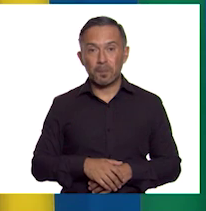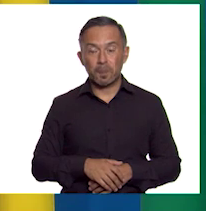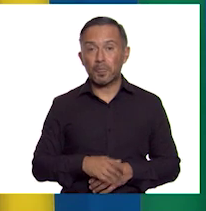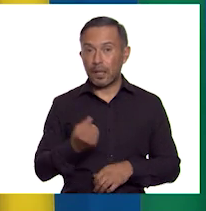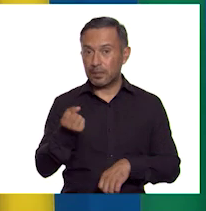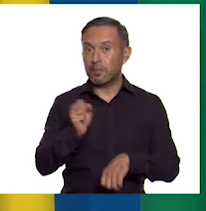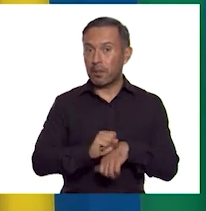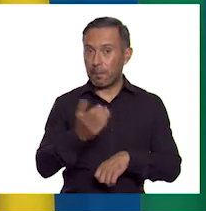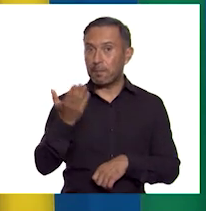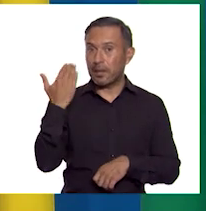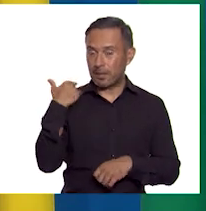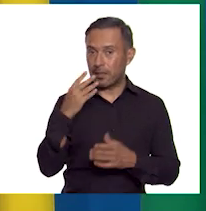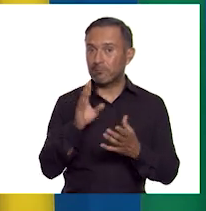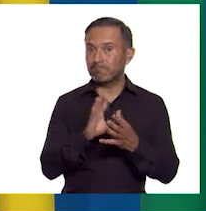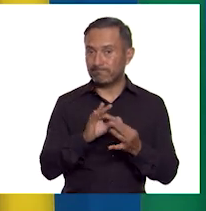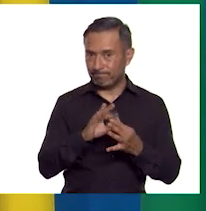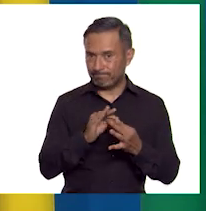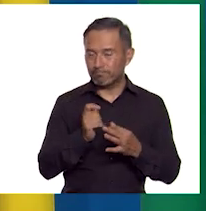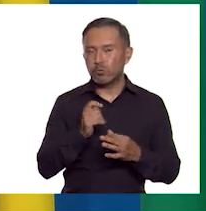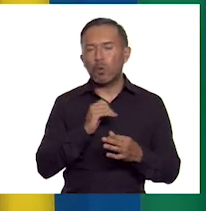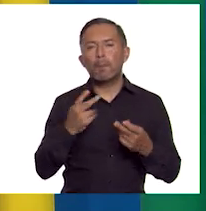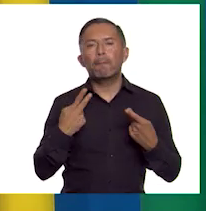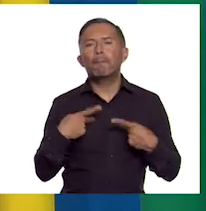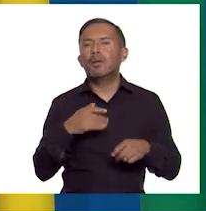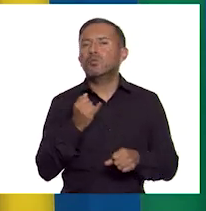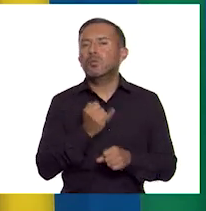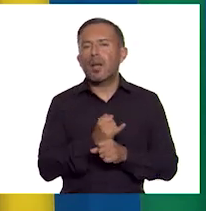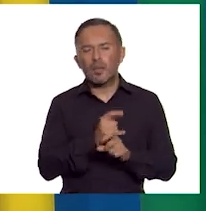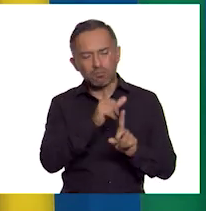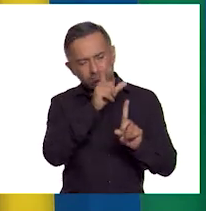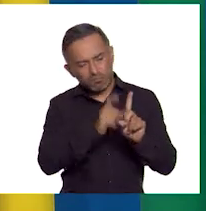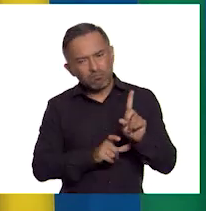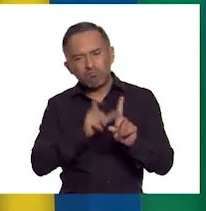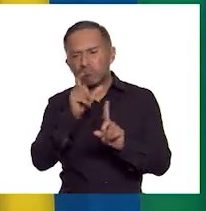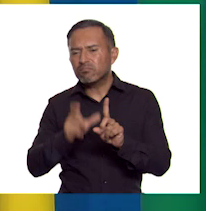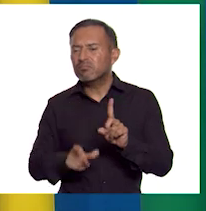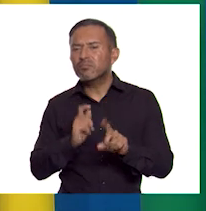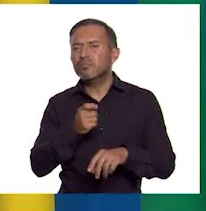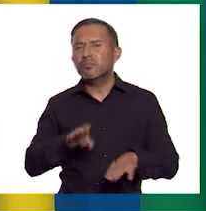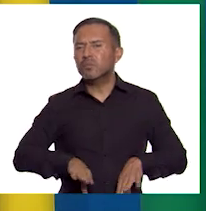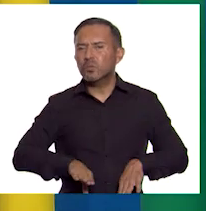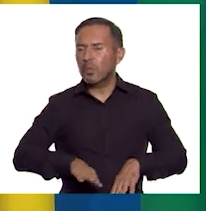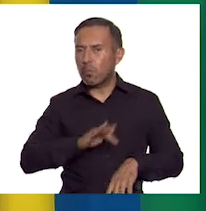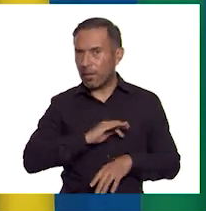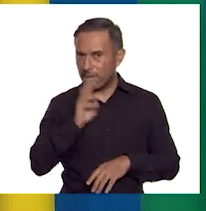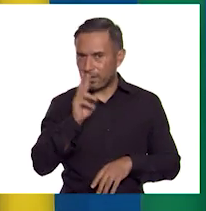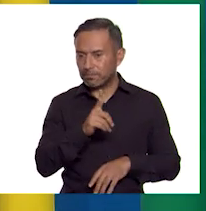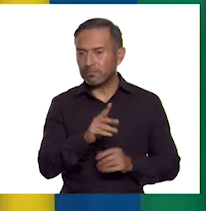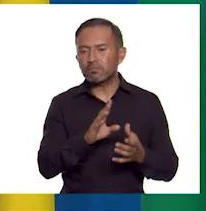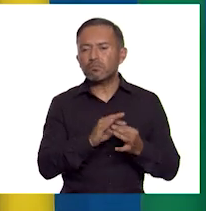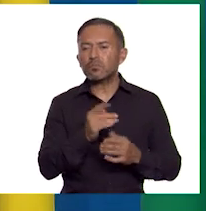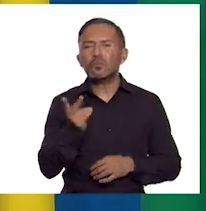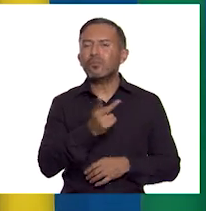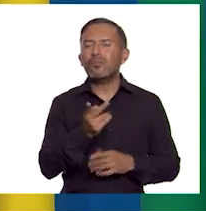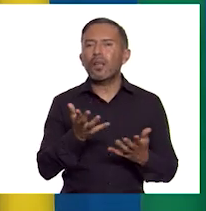la semana pasada, para describir a los personajes podemos fijarnos en lo que dicen ellos, ¿no? Lo que